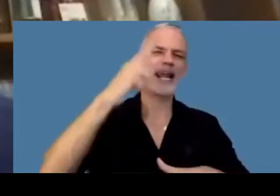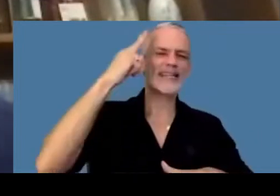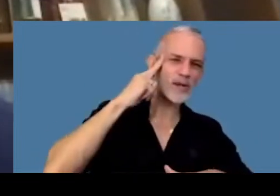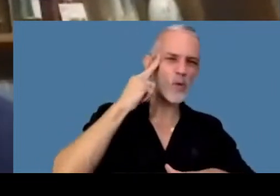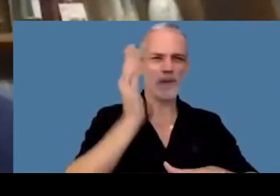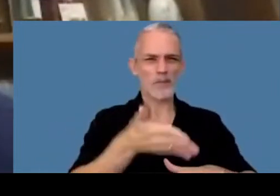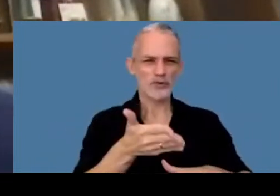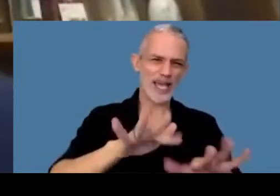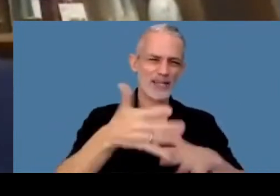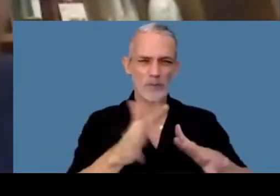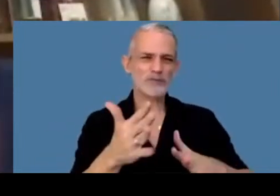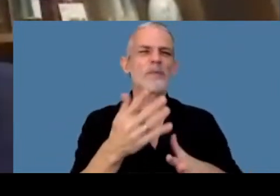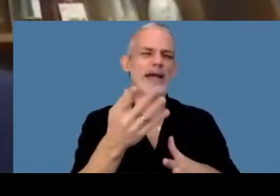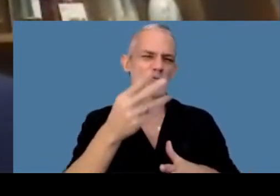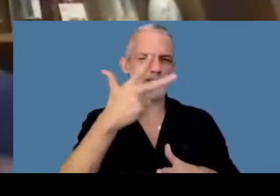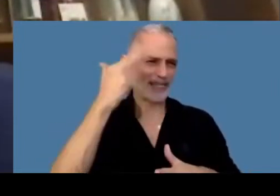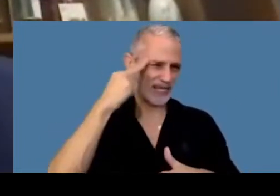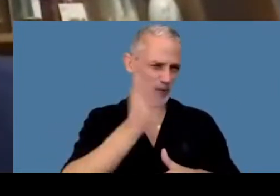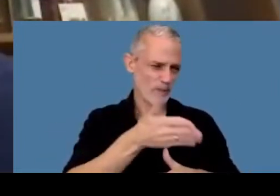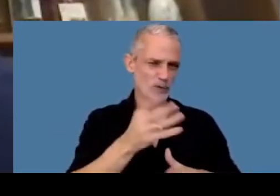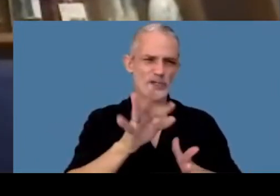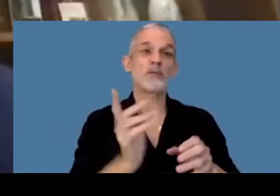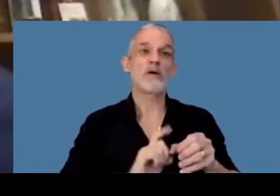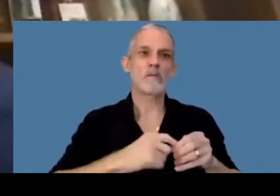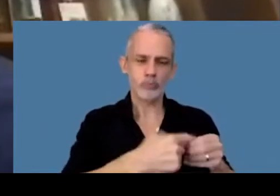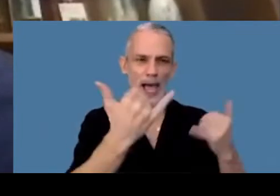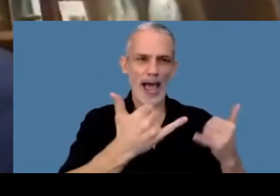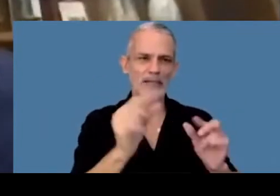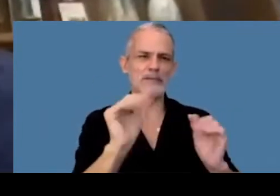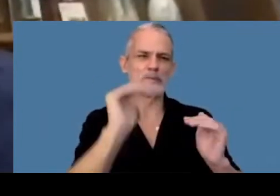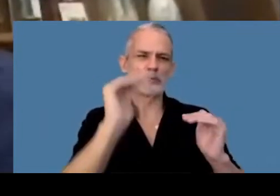torno a un 39%, puede ser un puntito más, un puntito menos.